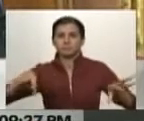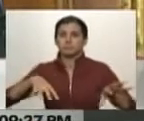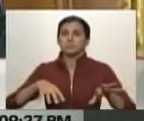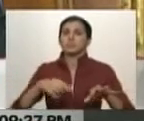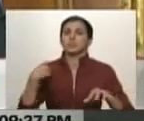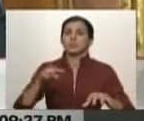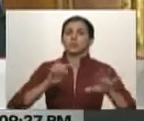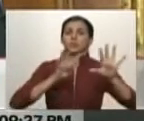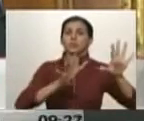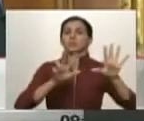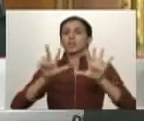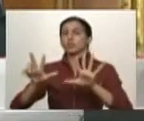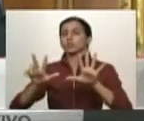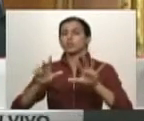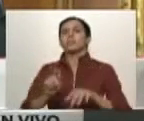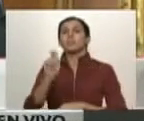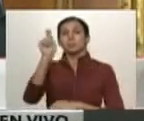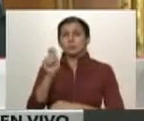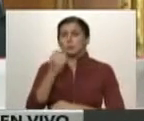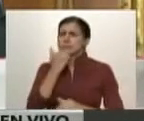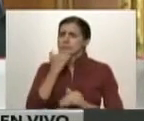98 diputados